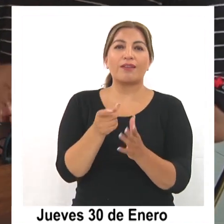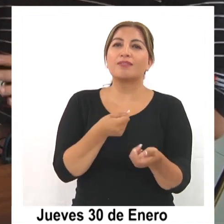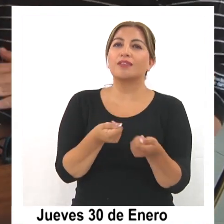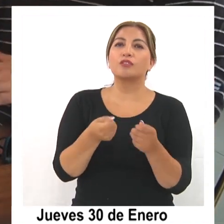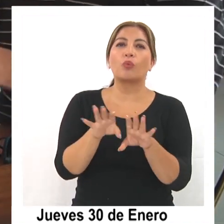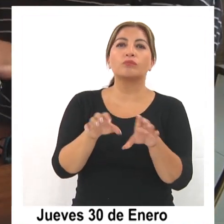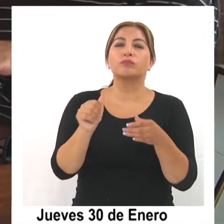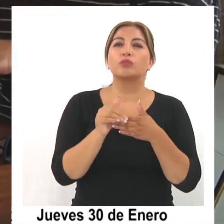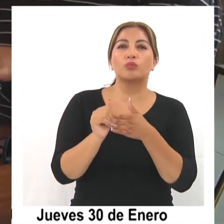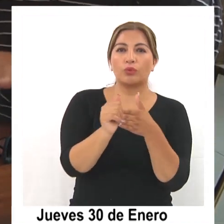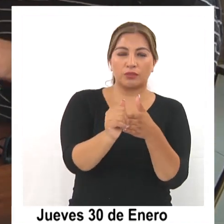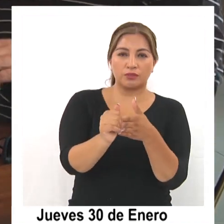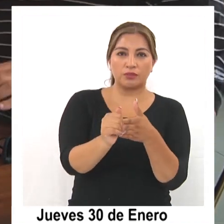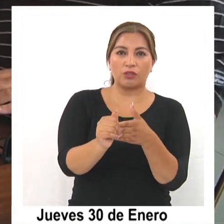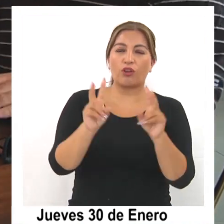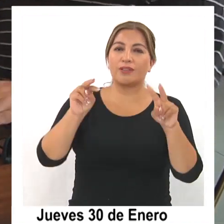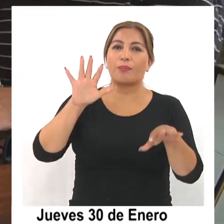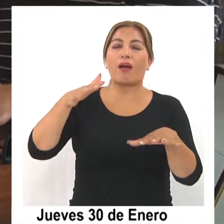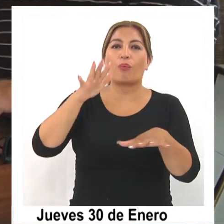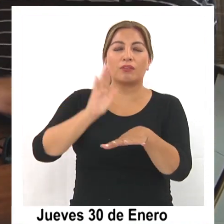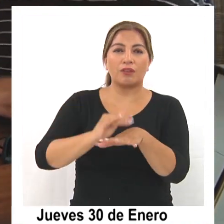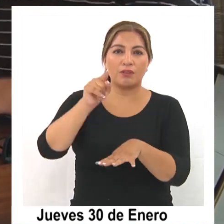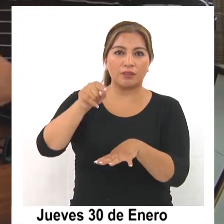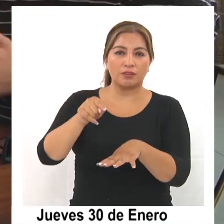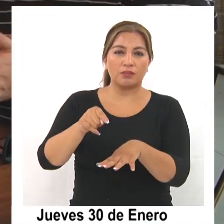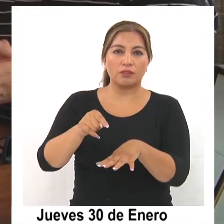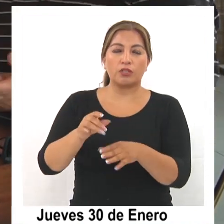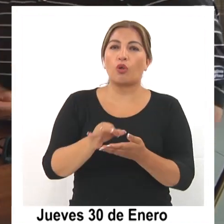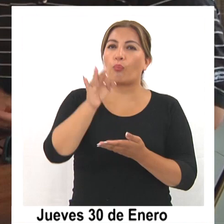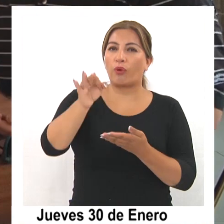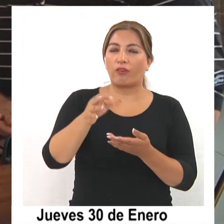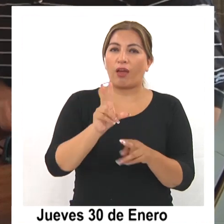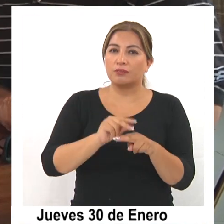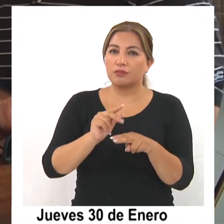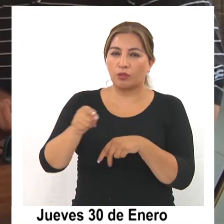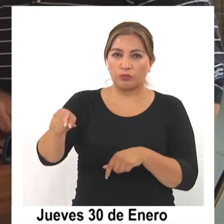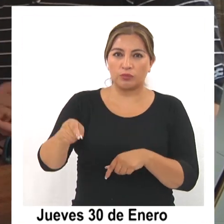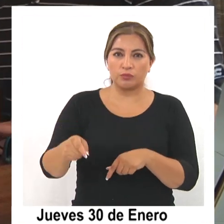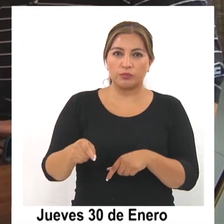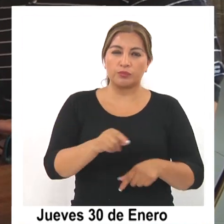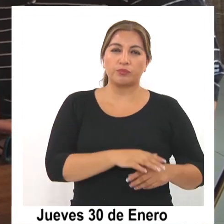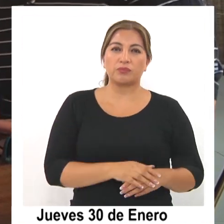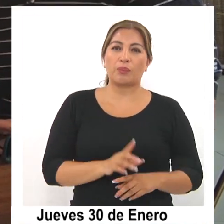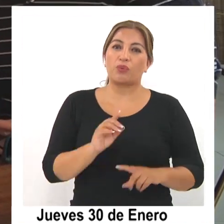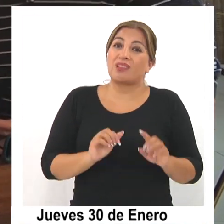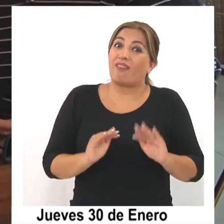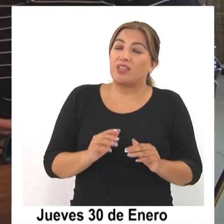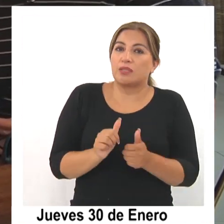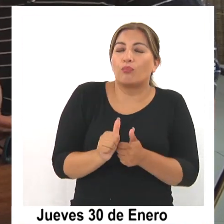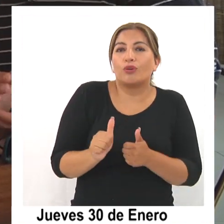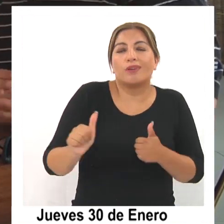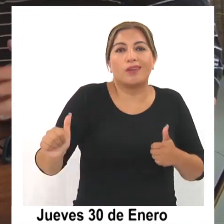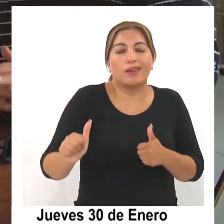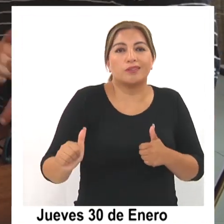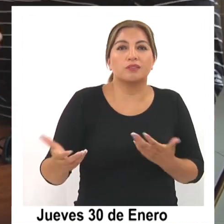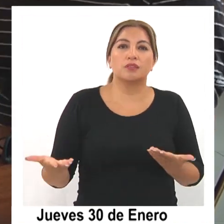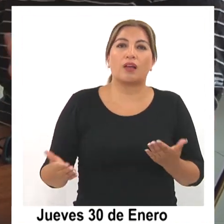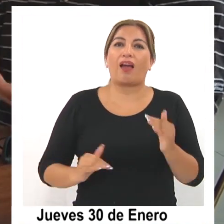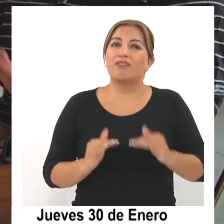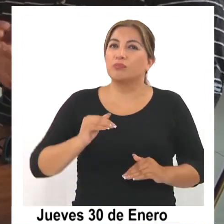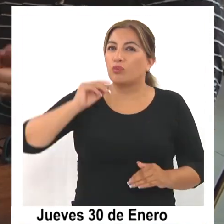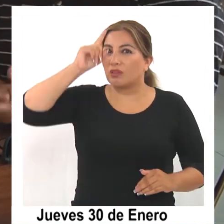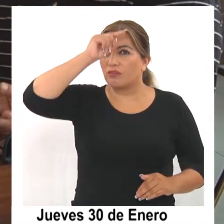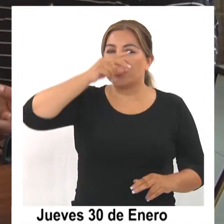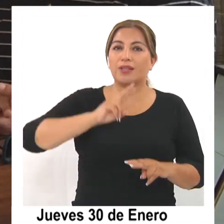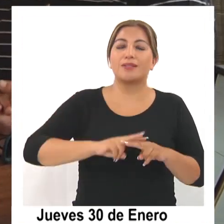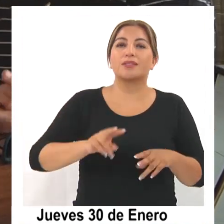de negocios turísticos relacionados con termas con pueblos originarios? ¿Están bastante alejados siempre de las metrópolis? ¿Cuesta un